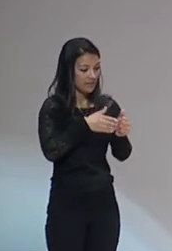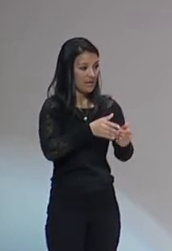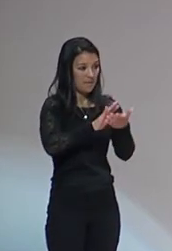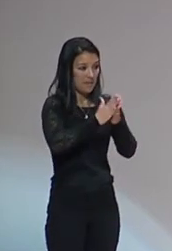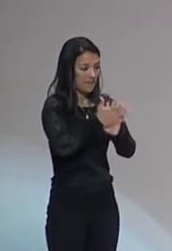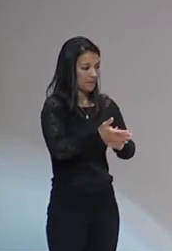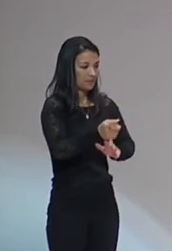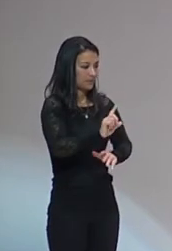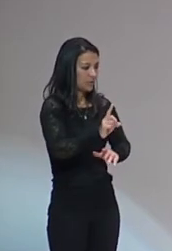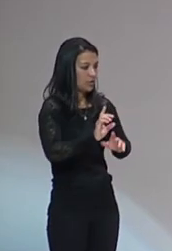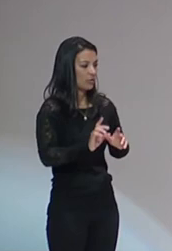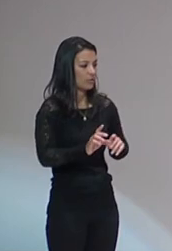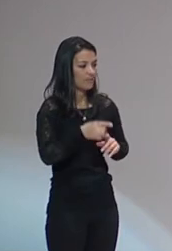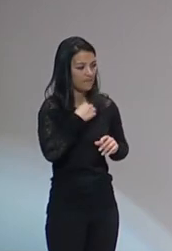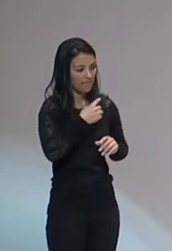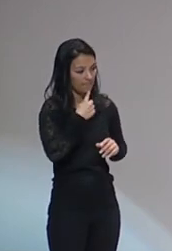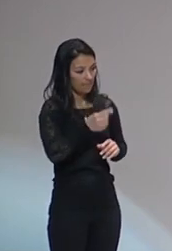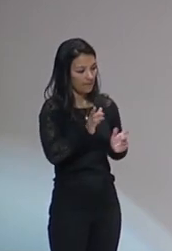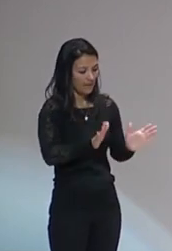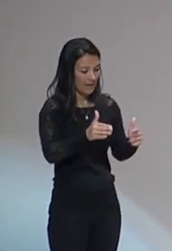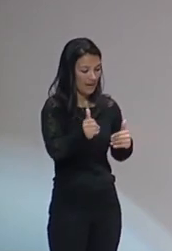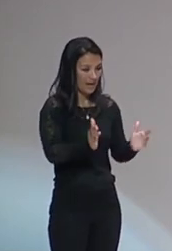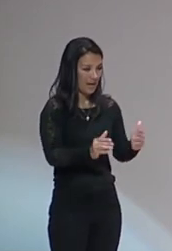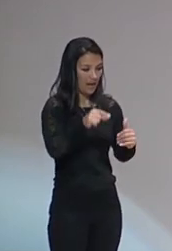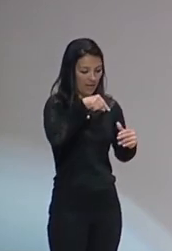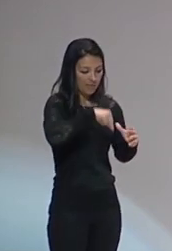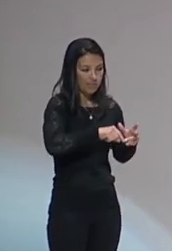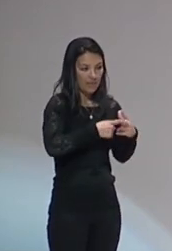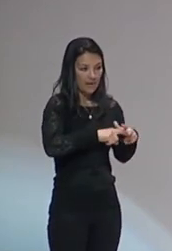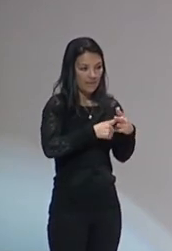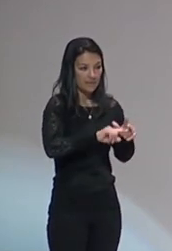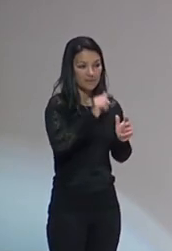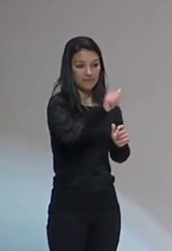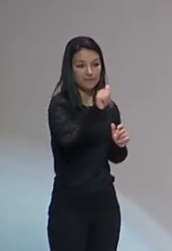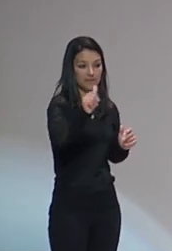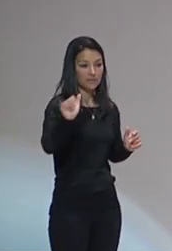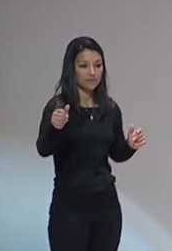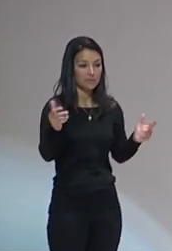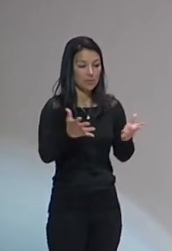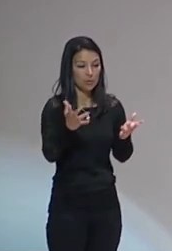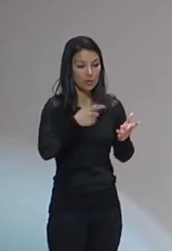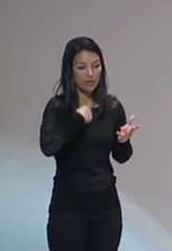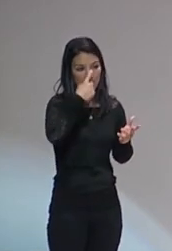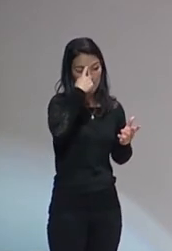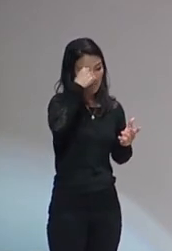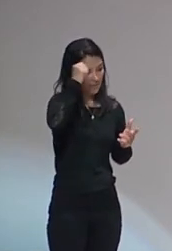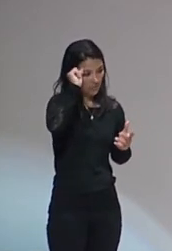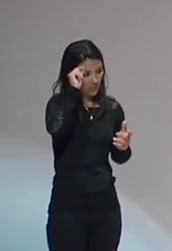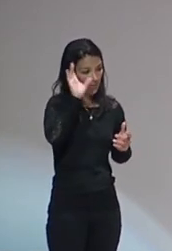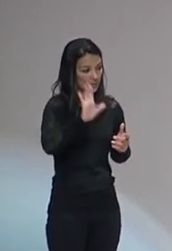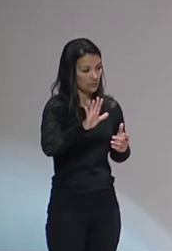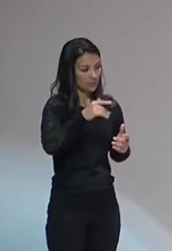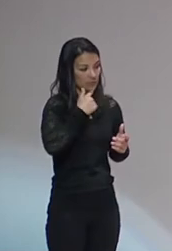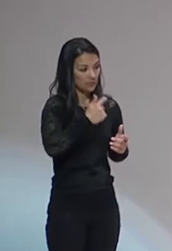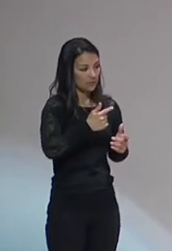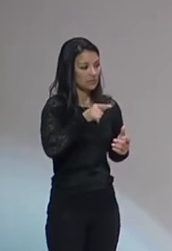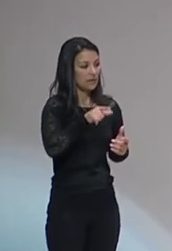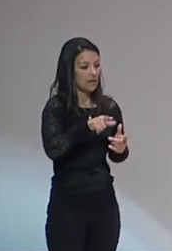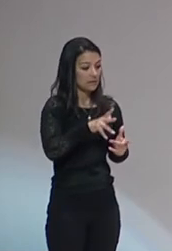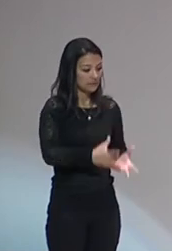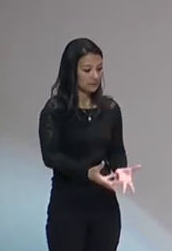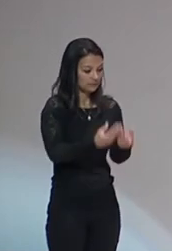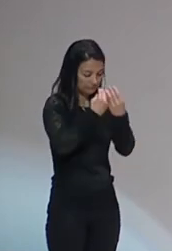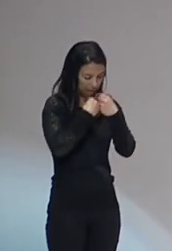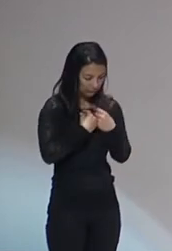paz. La caja de herramientas que ustedes tienen de su centro de memoria es un gran aporte